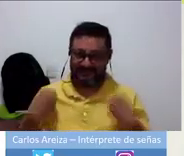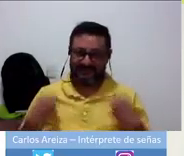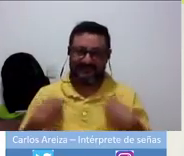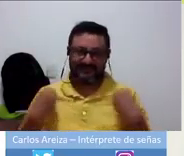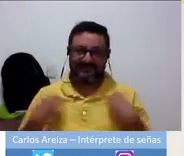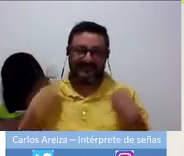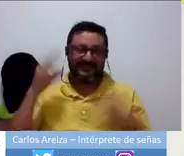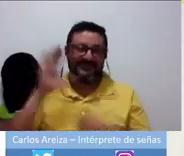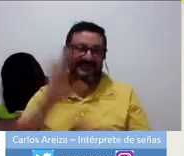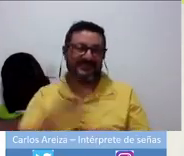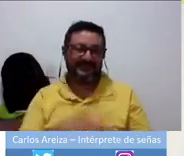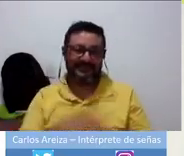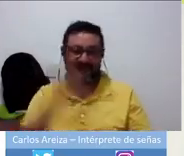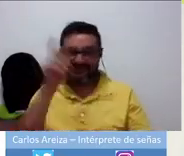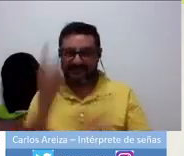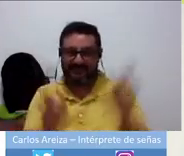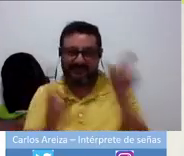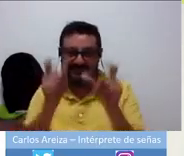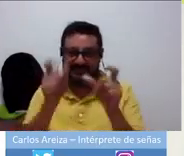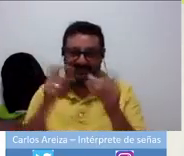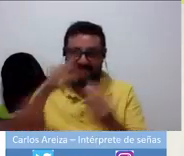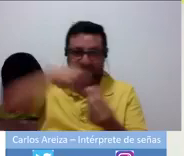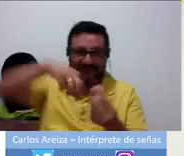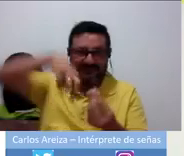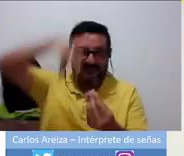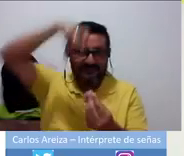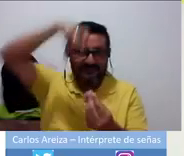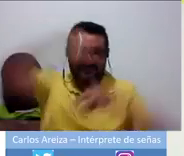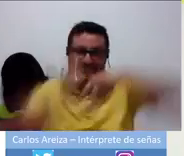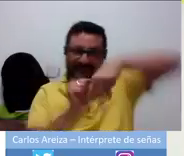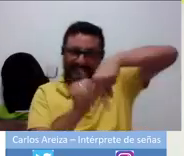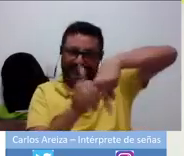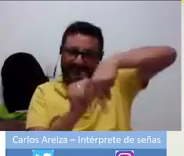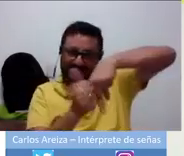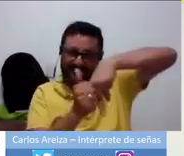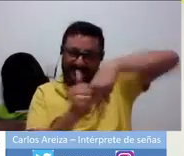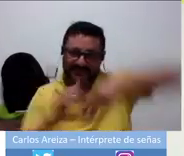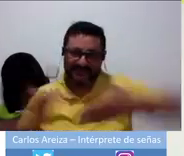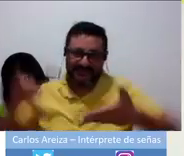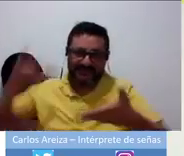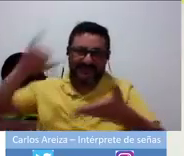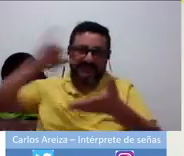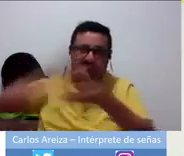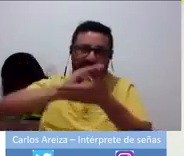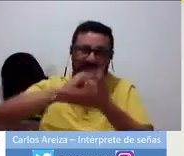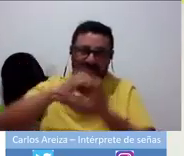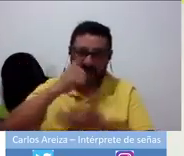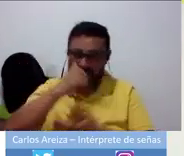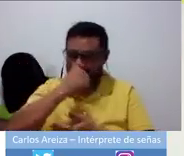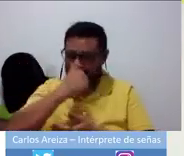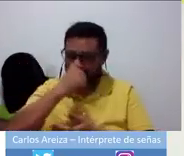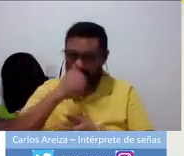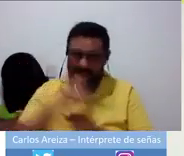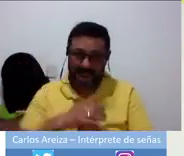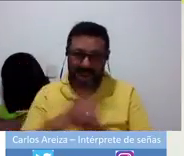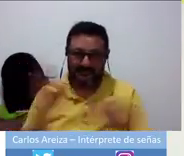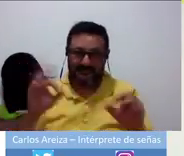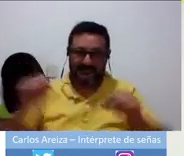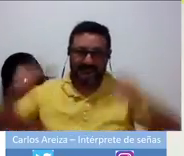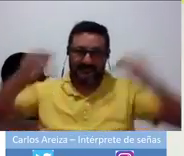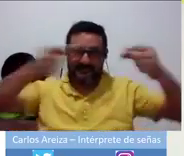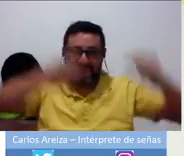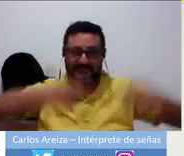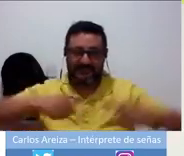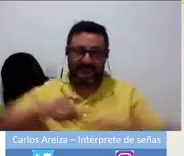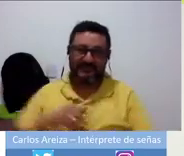lo que un deportista de alto rendimiento tiene que vivir para estar en una competencia, ni siquiera en unos Juegos Olímpicos, sino en una competencia. Y que